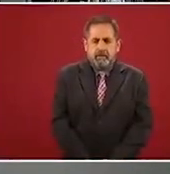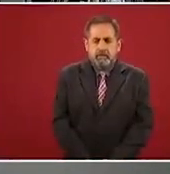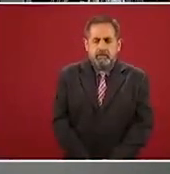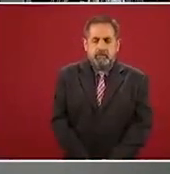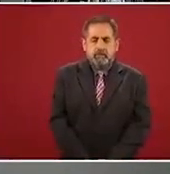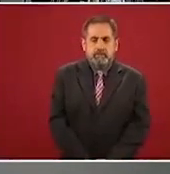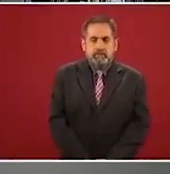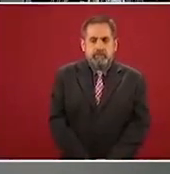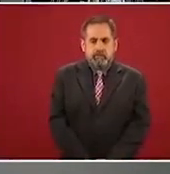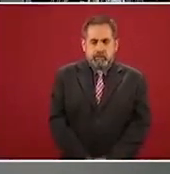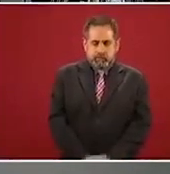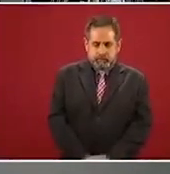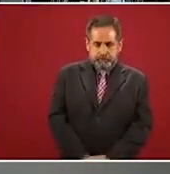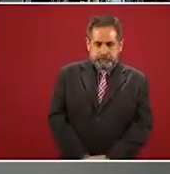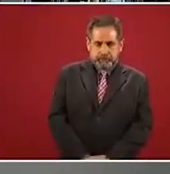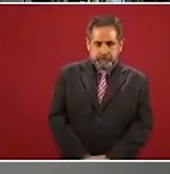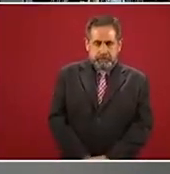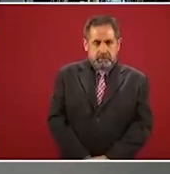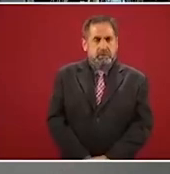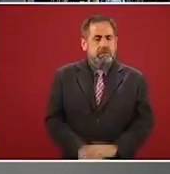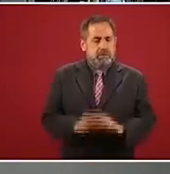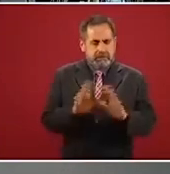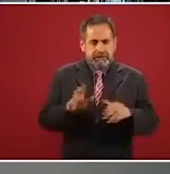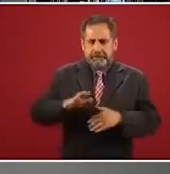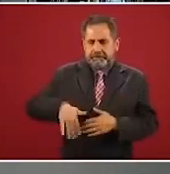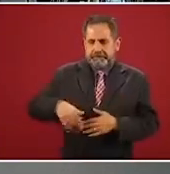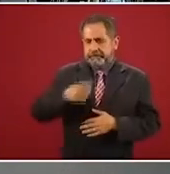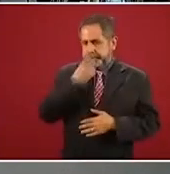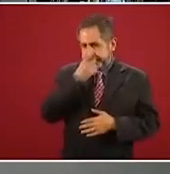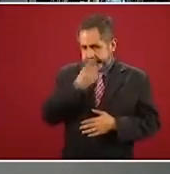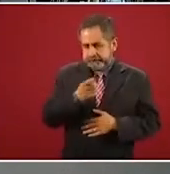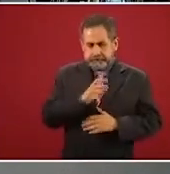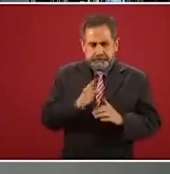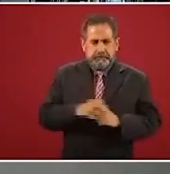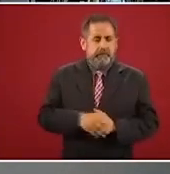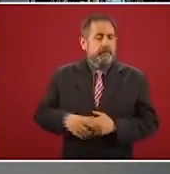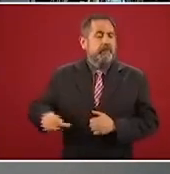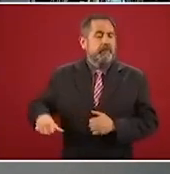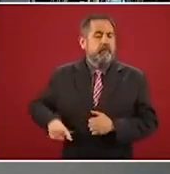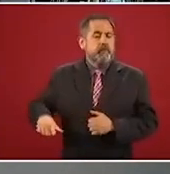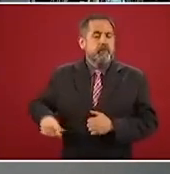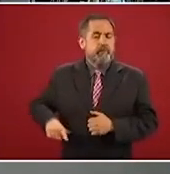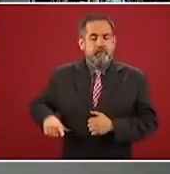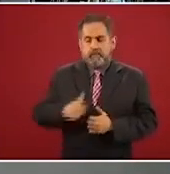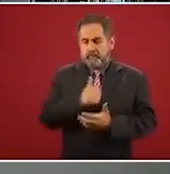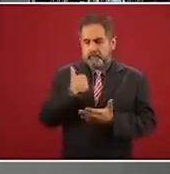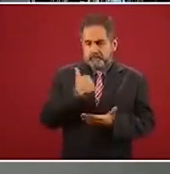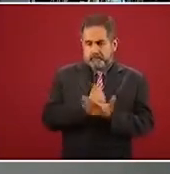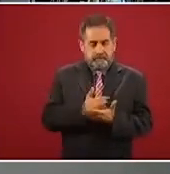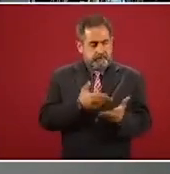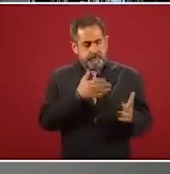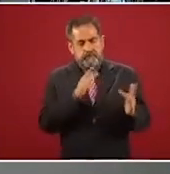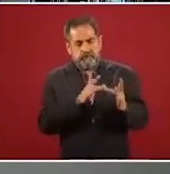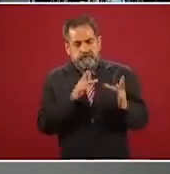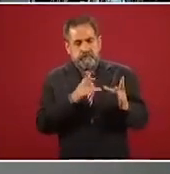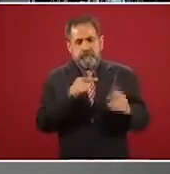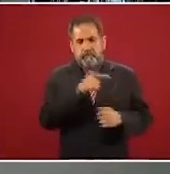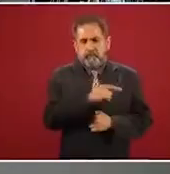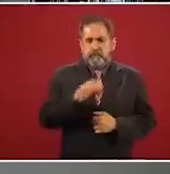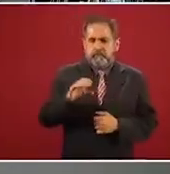Bueno, está lo dije, el gobierno de la ciudad, Claudia